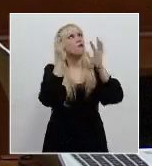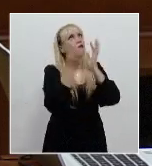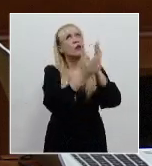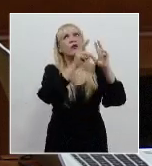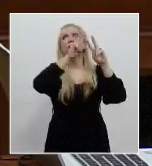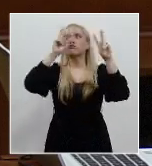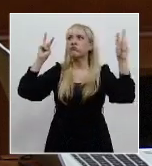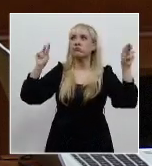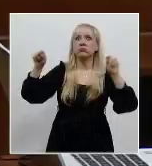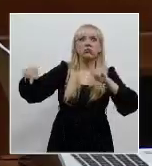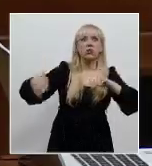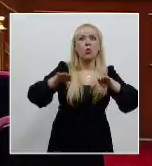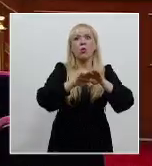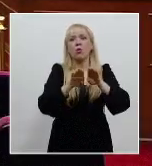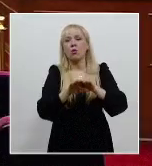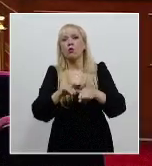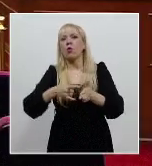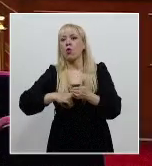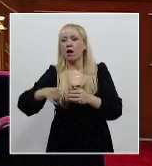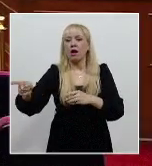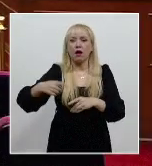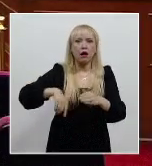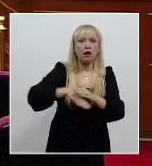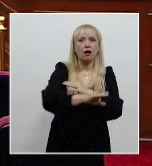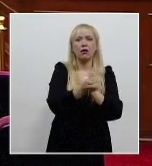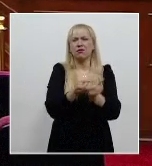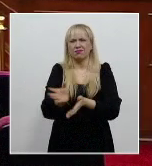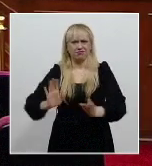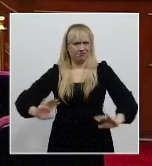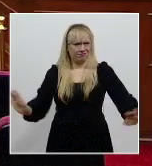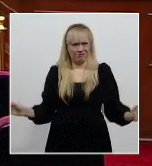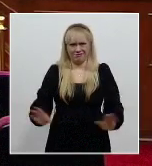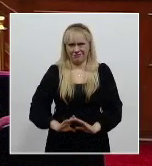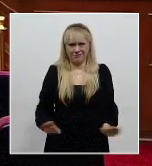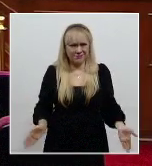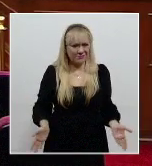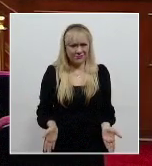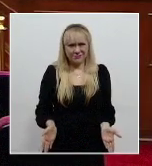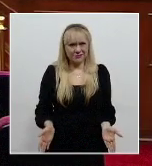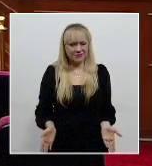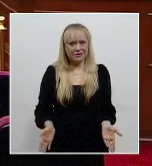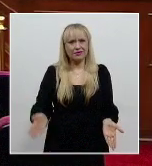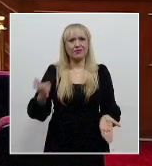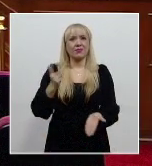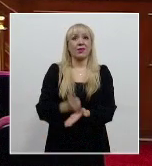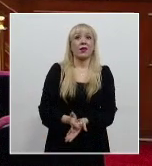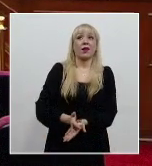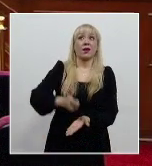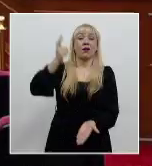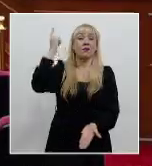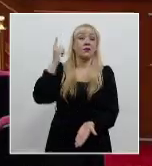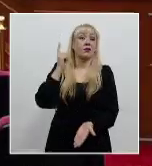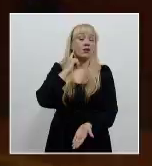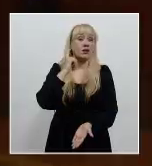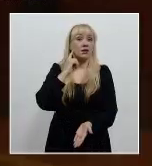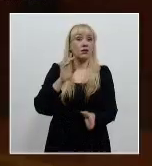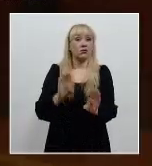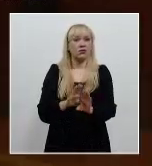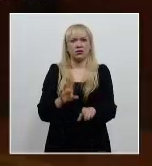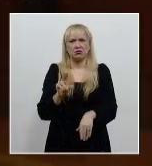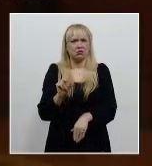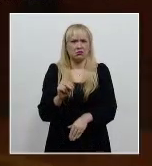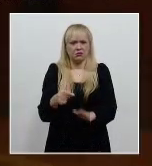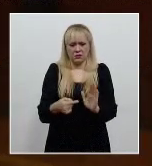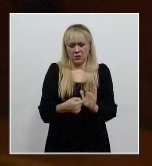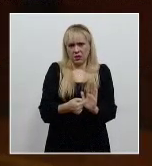y logística de un aeropuerto. La información que se ha solicitado no se habrá de dar de modo irrestricto. Nos dimos